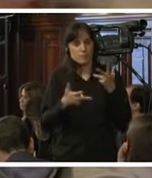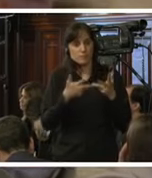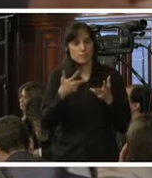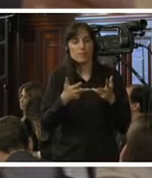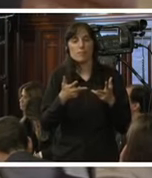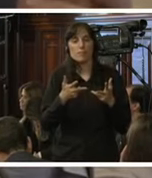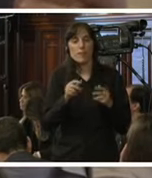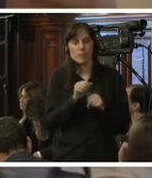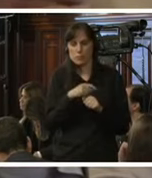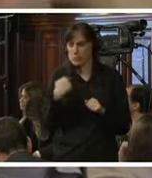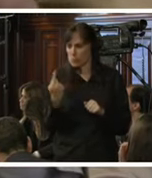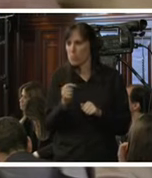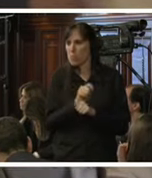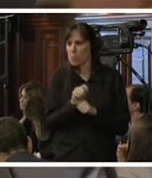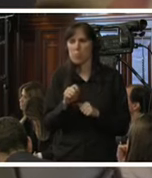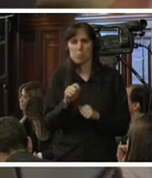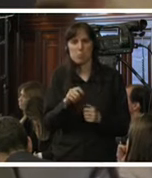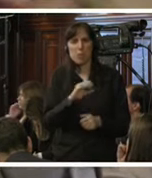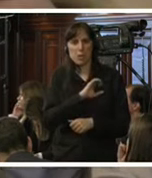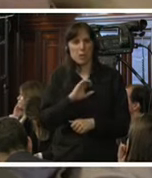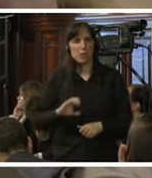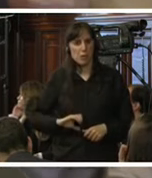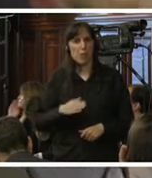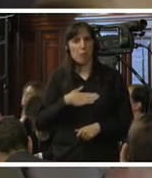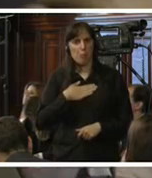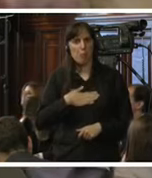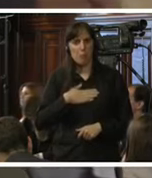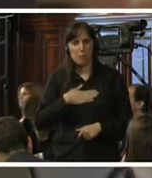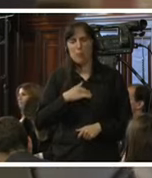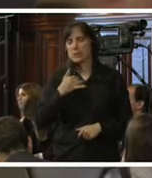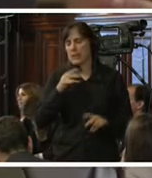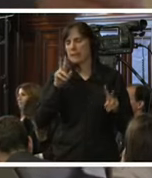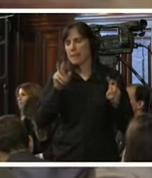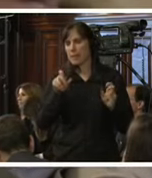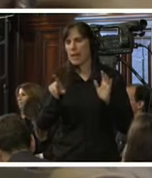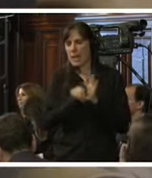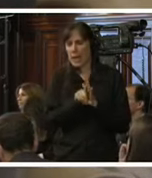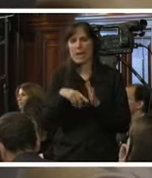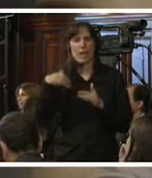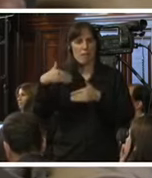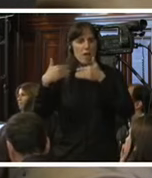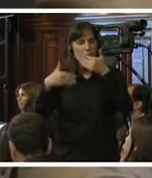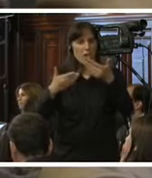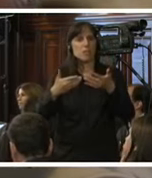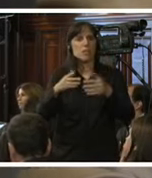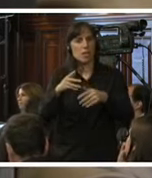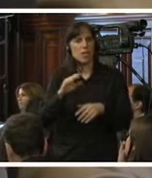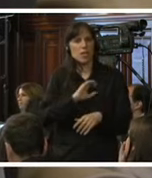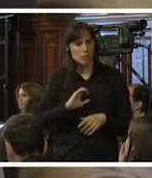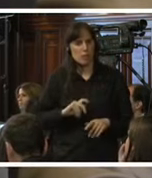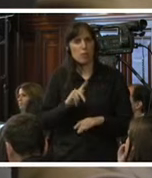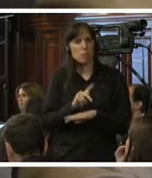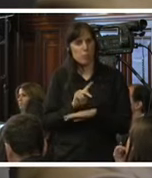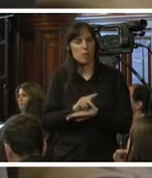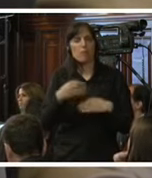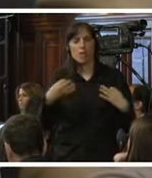podemos firmar todo lo dicho por el Estado desde el punto de vista formal, de las leyes, el avance. En fin, el Estado paraguayo sin ninguna duda